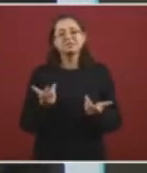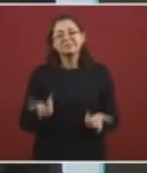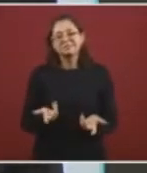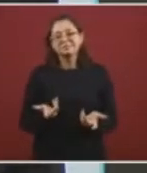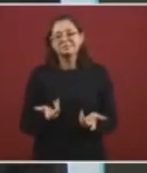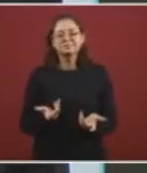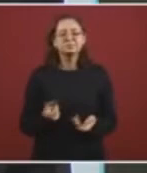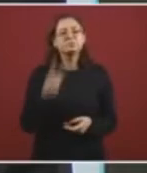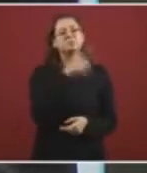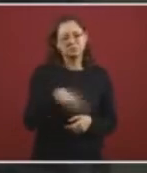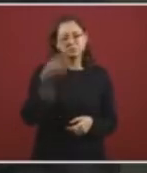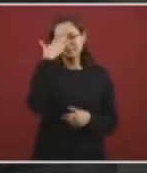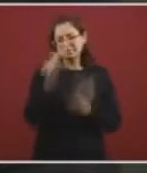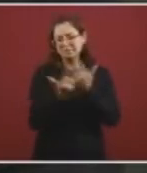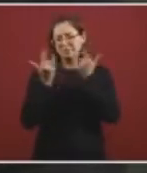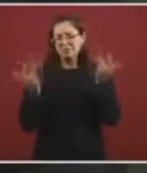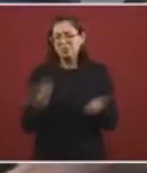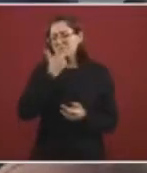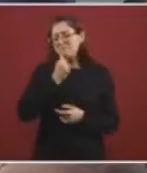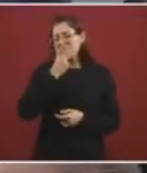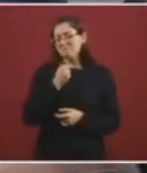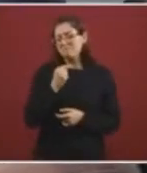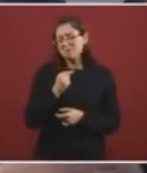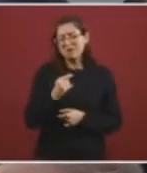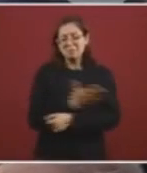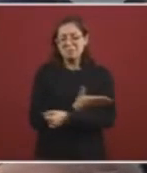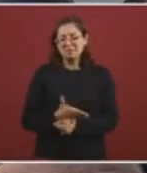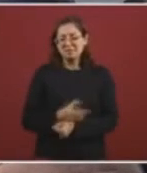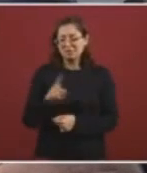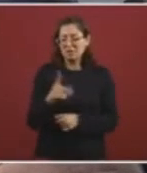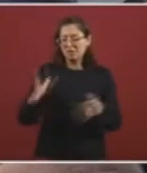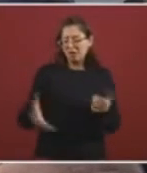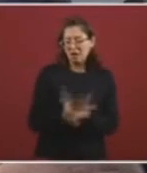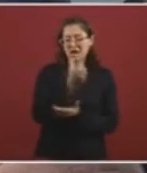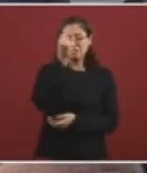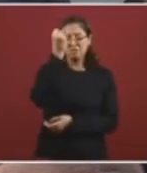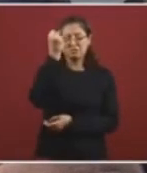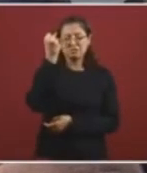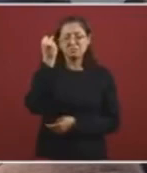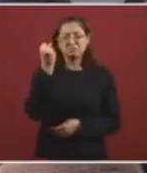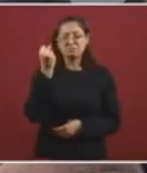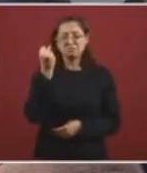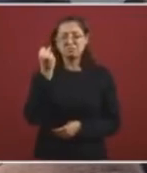maderismo había la posibilidad de tener